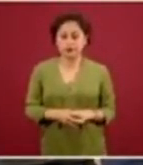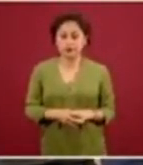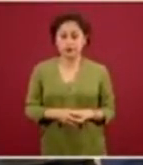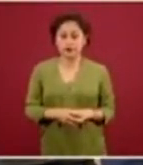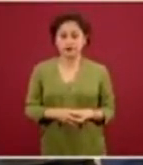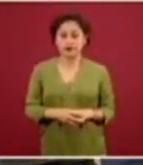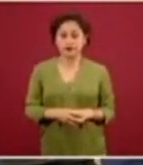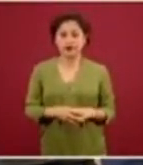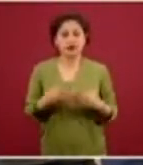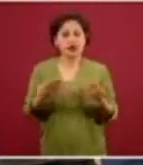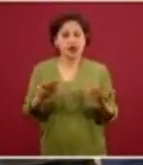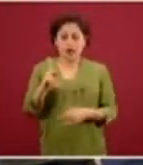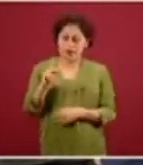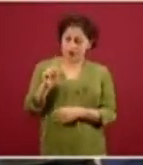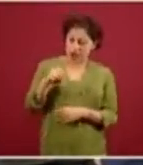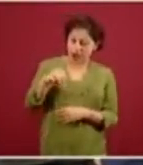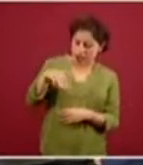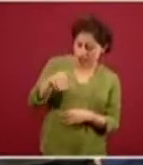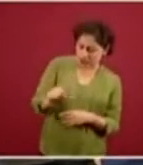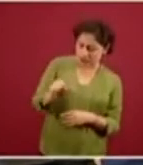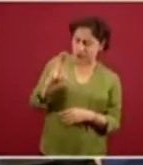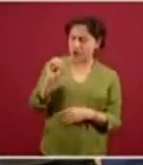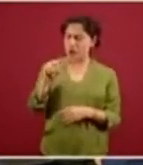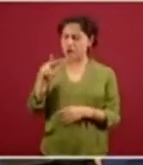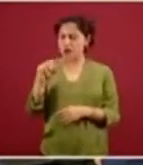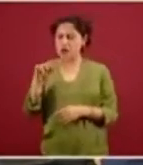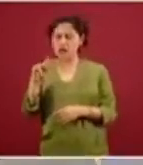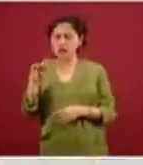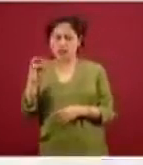¿Dónde puedo obtener plasma convaleciente para ensayos clínicos